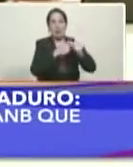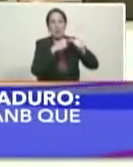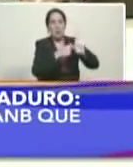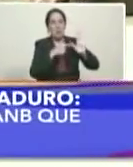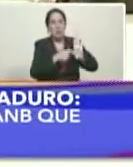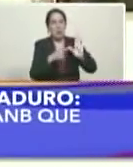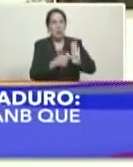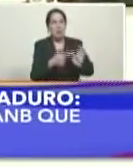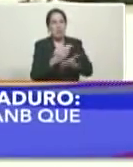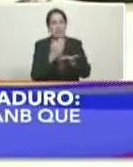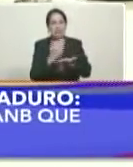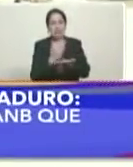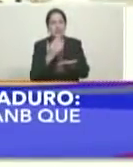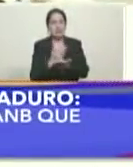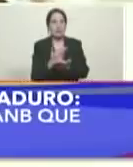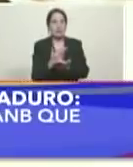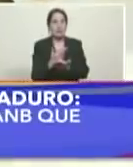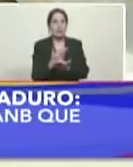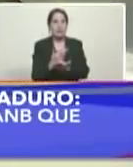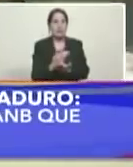nuestra bandera